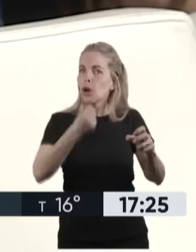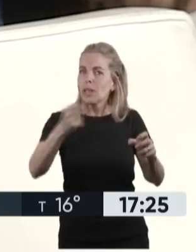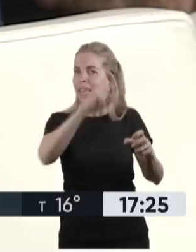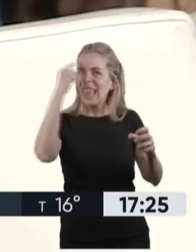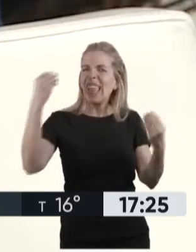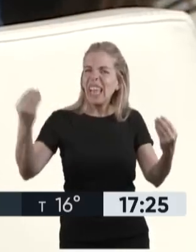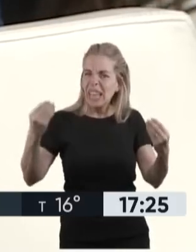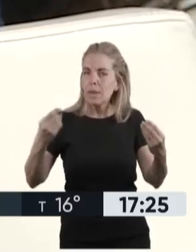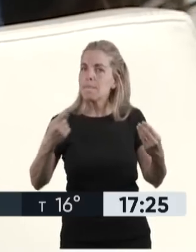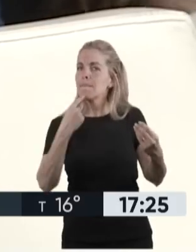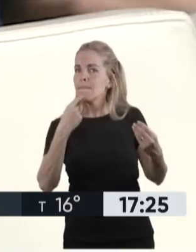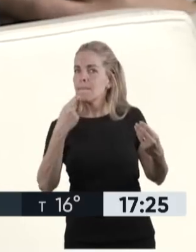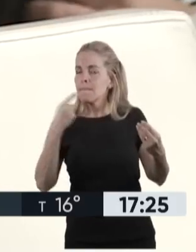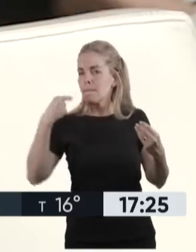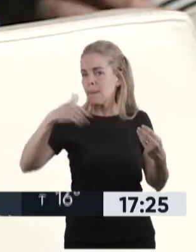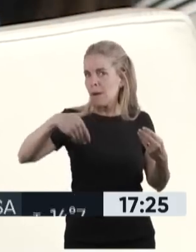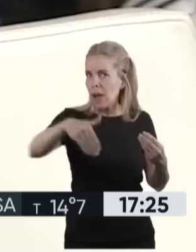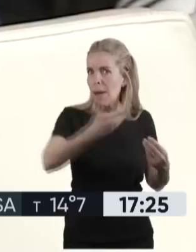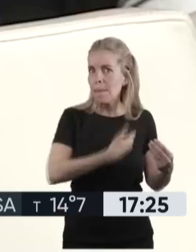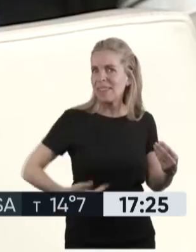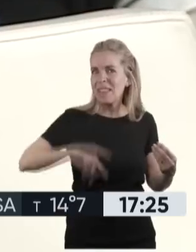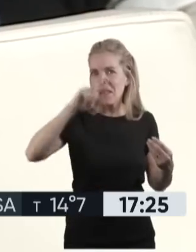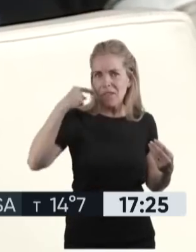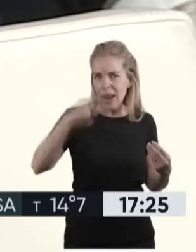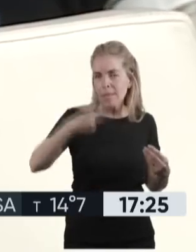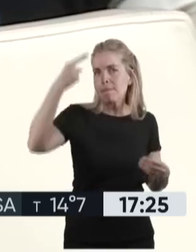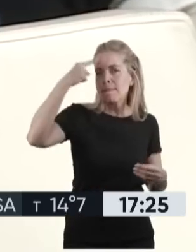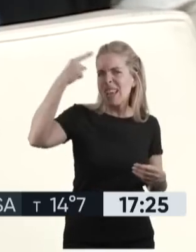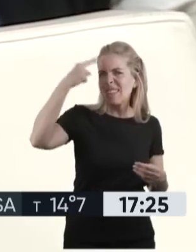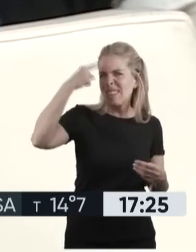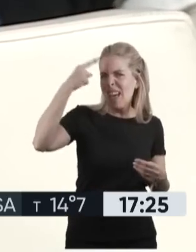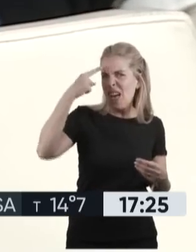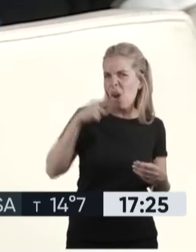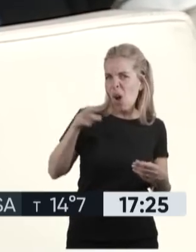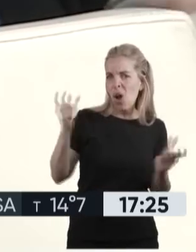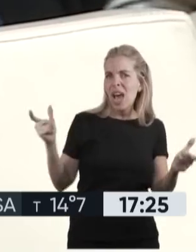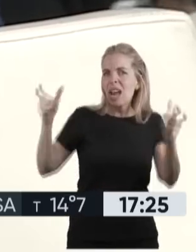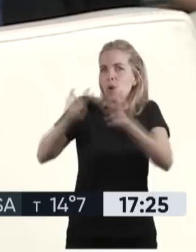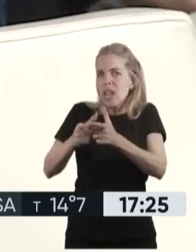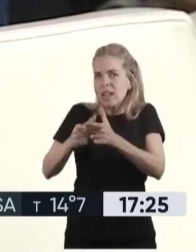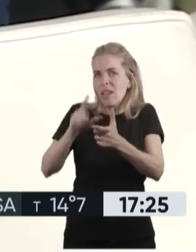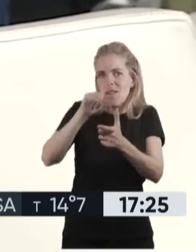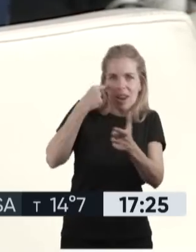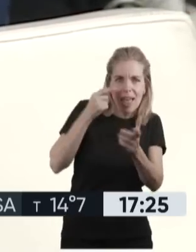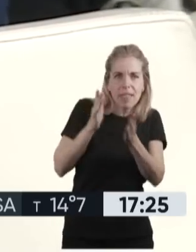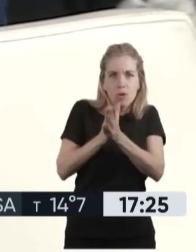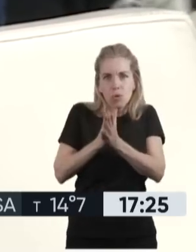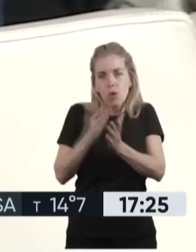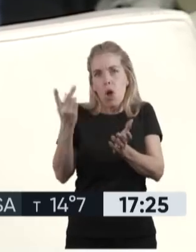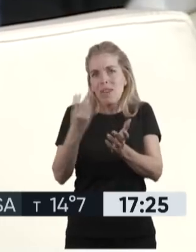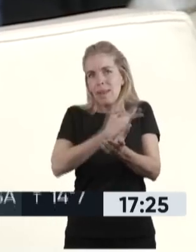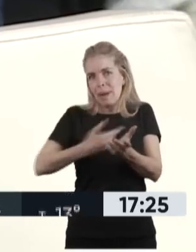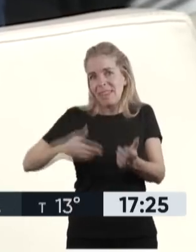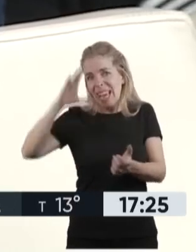tiene previsto en las próximas horas o próximos días tener un diálogo o reunirse con la vicepresidenta Cristina Fernández de